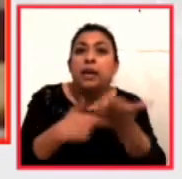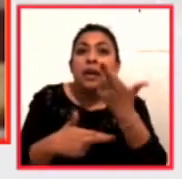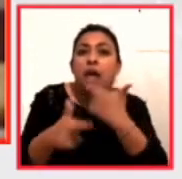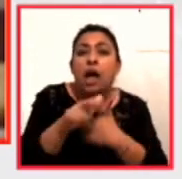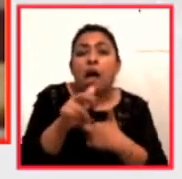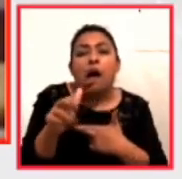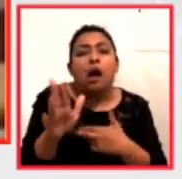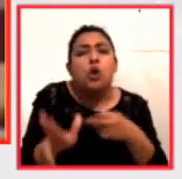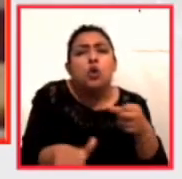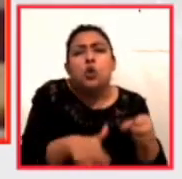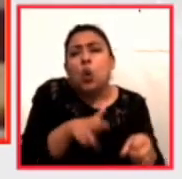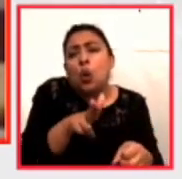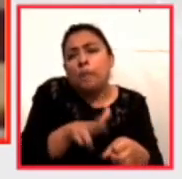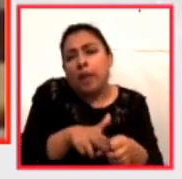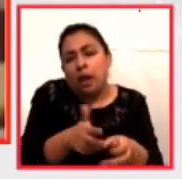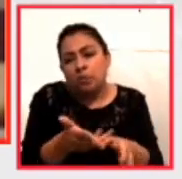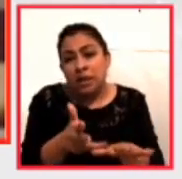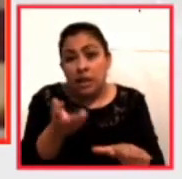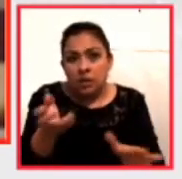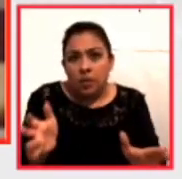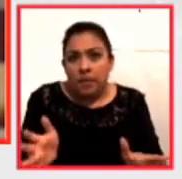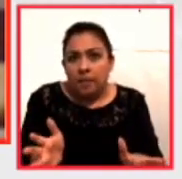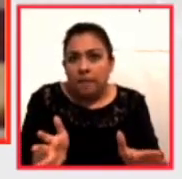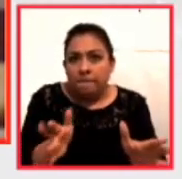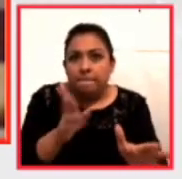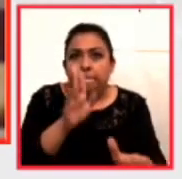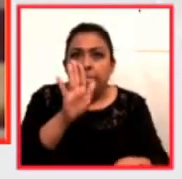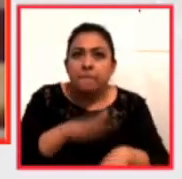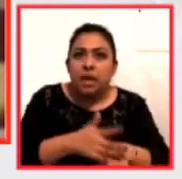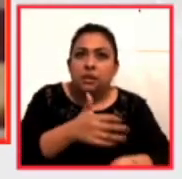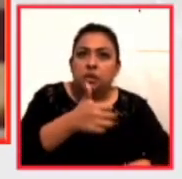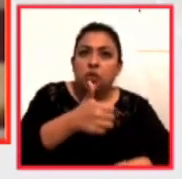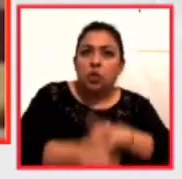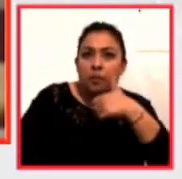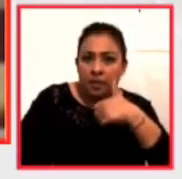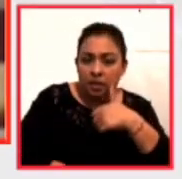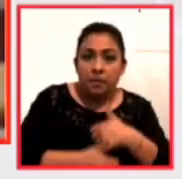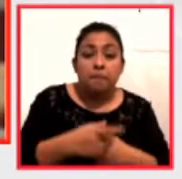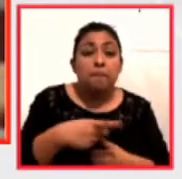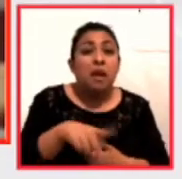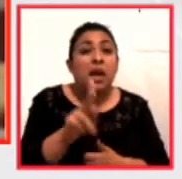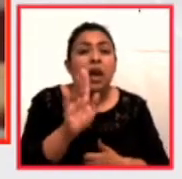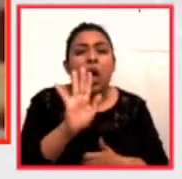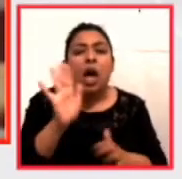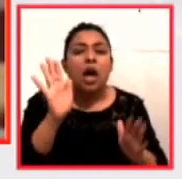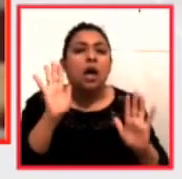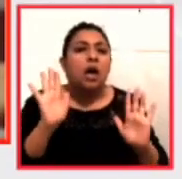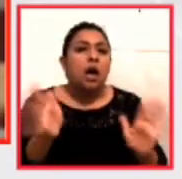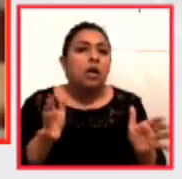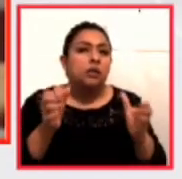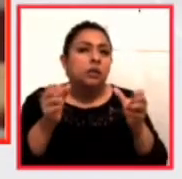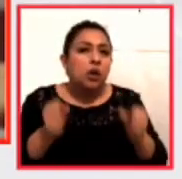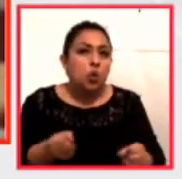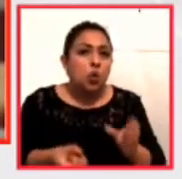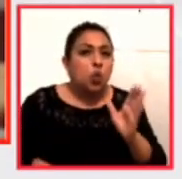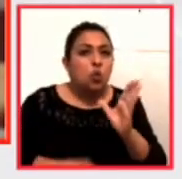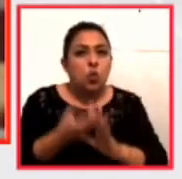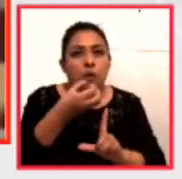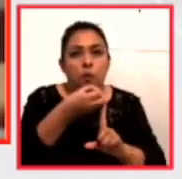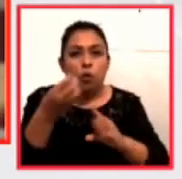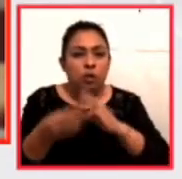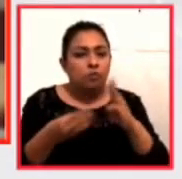aparente normalidad. Eso les da un impulso con una mayor competitividad, pero de ninguna manera define un nuevo orden mundial hasta este